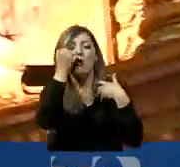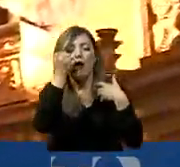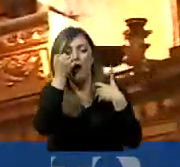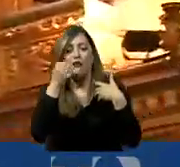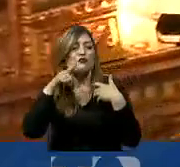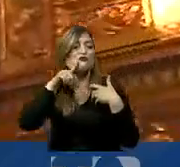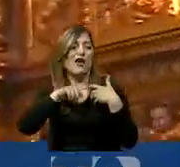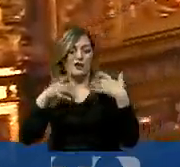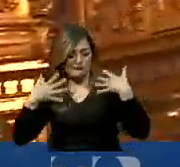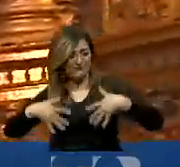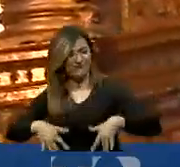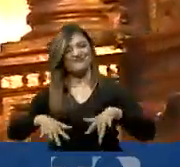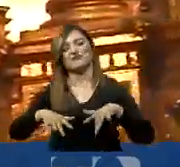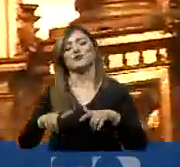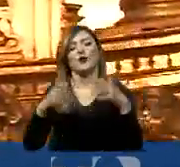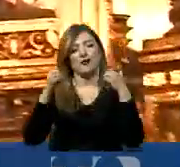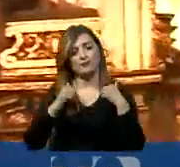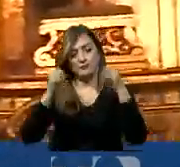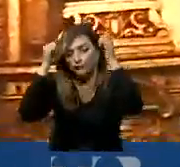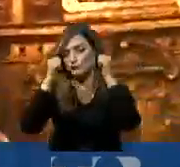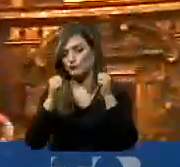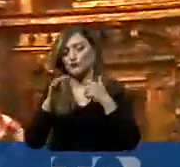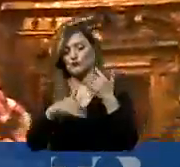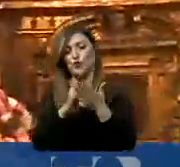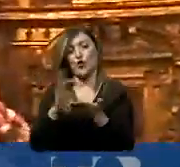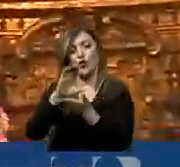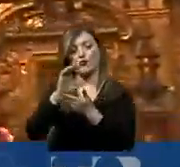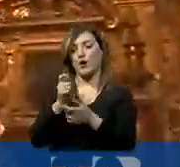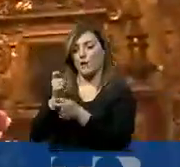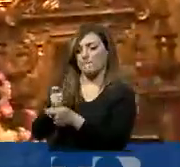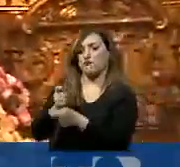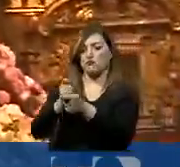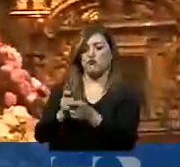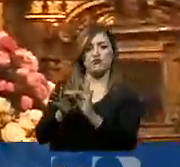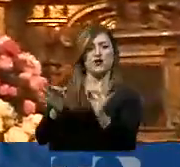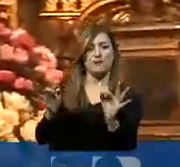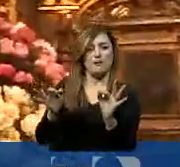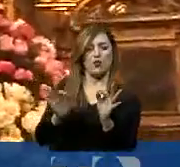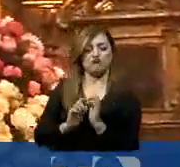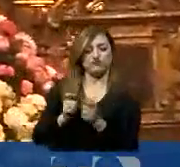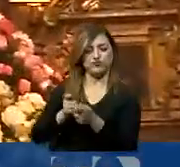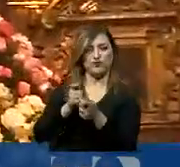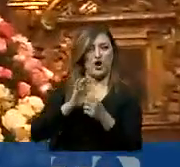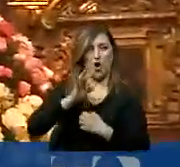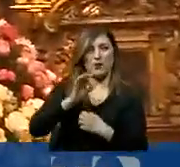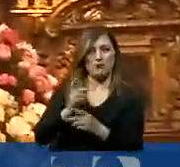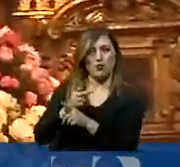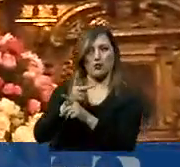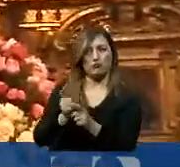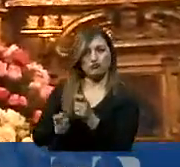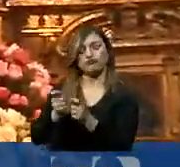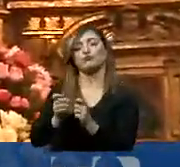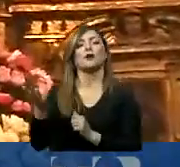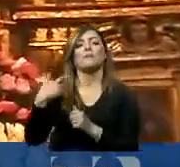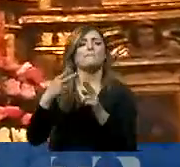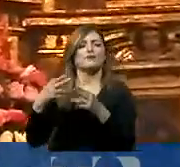acompañarán algunas bandas, serán desinfectadas por el Colegio San Andrés, posteriormente saldremos por el atrio para continuar el mismo recorrido de todos los años de Jesús